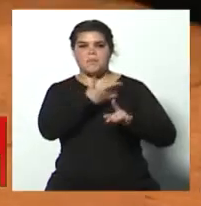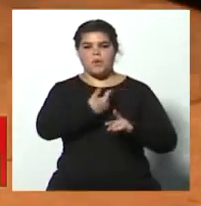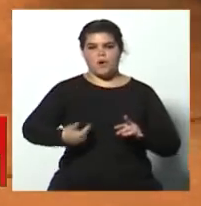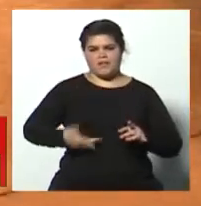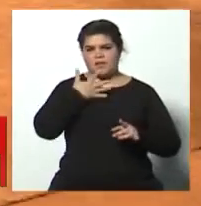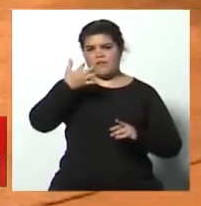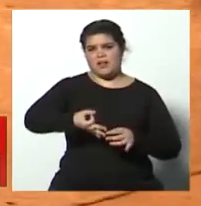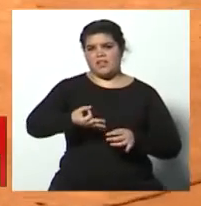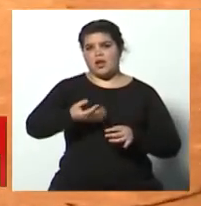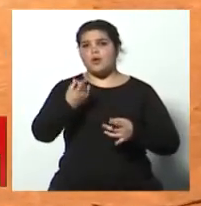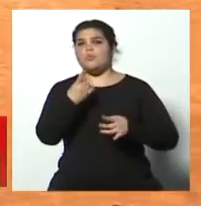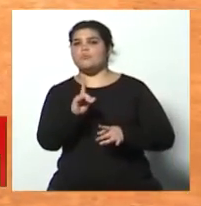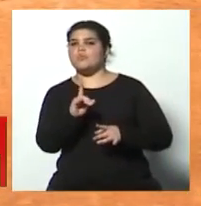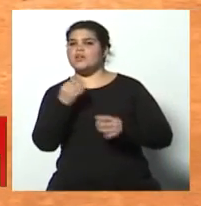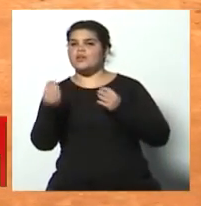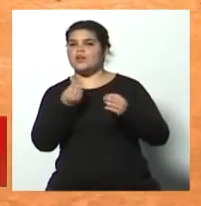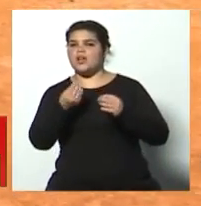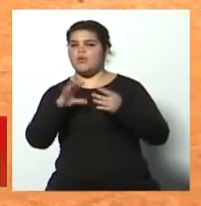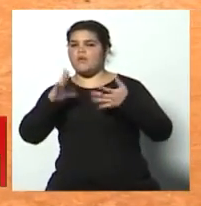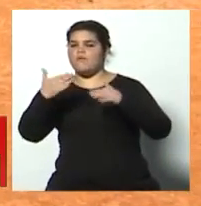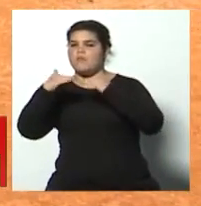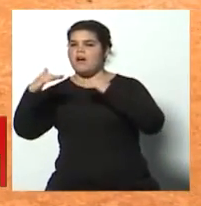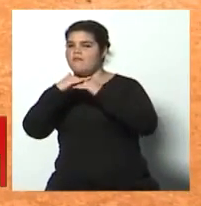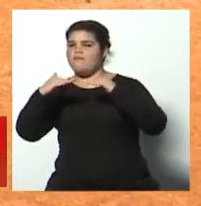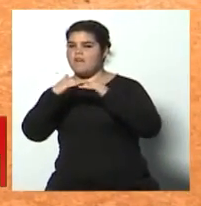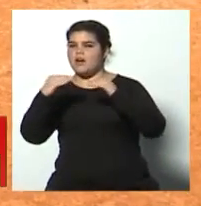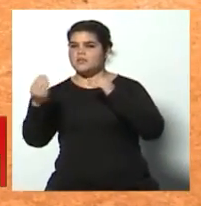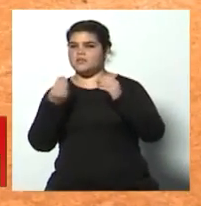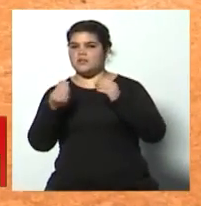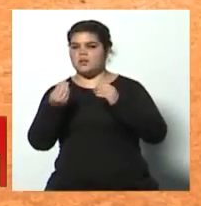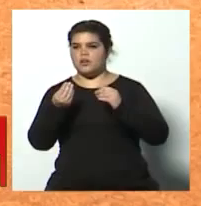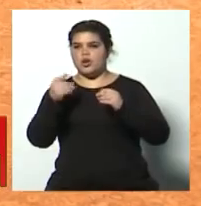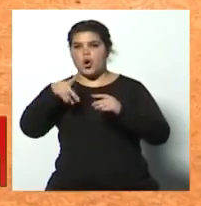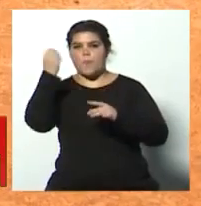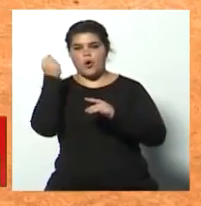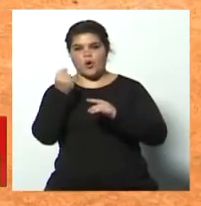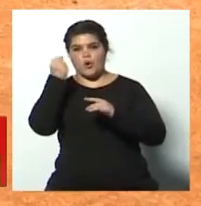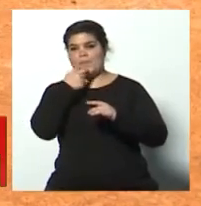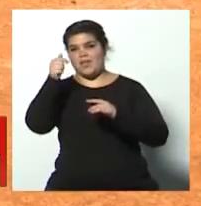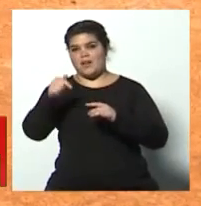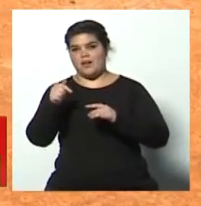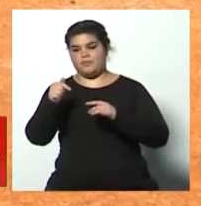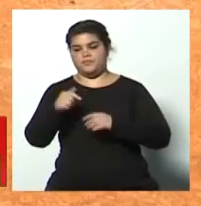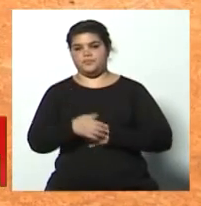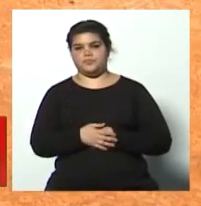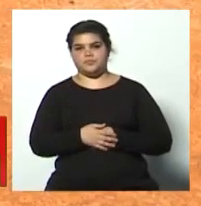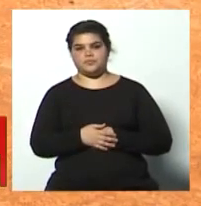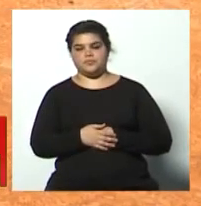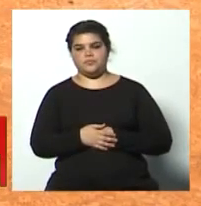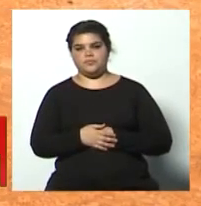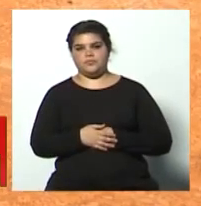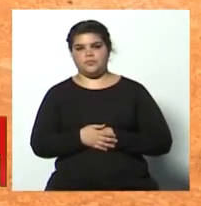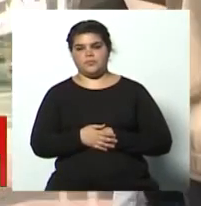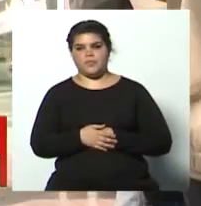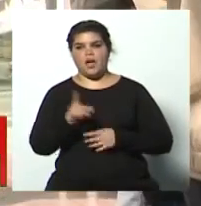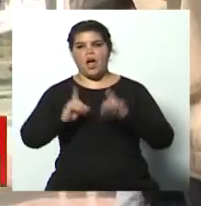verdad, pero no deja de ser una referencia para el conjunto de la economía, ¿no? Y si bien se esperaba